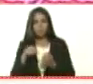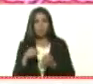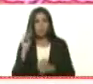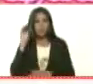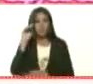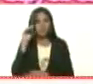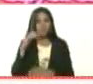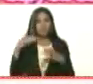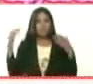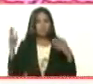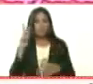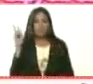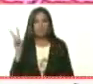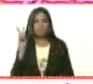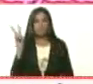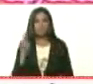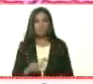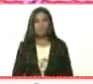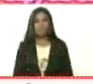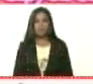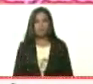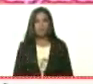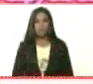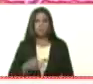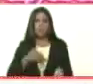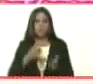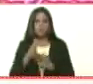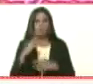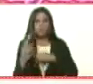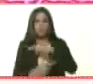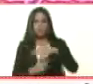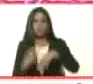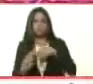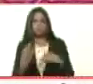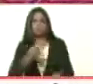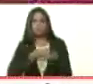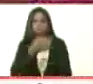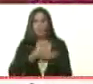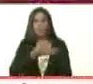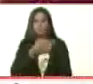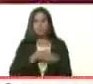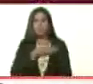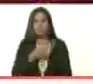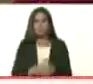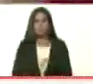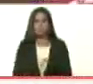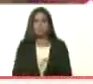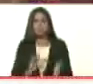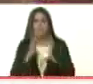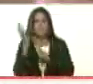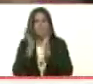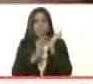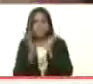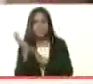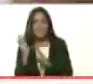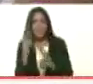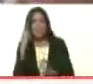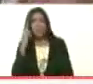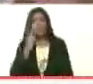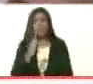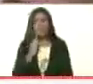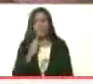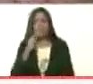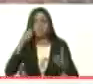futuro grande de Venezuela es por la vía de la revolución socialista, cristiana,